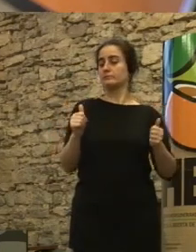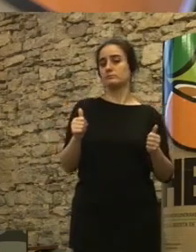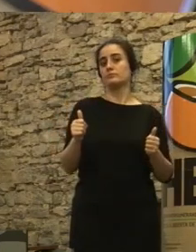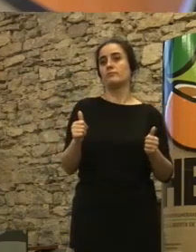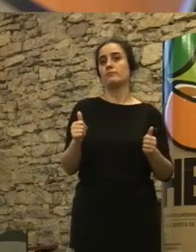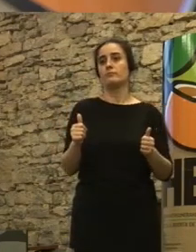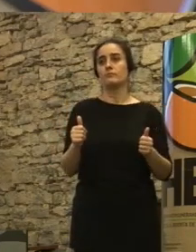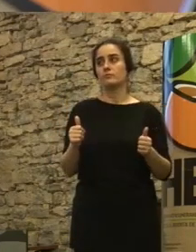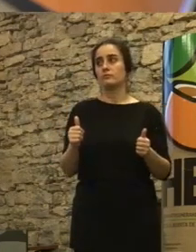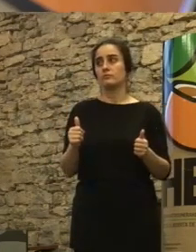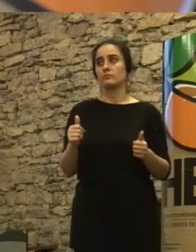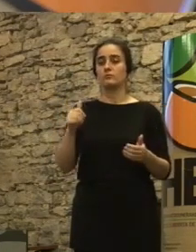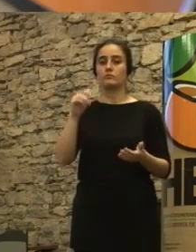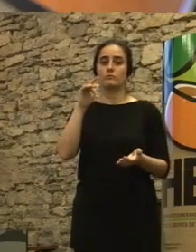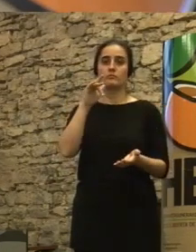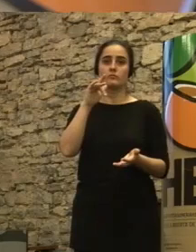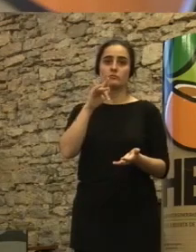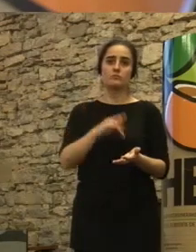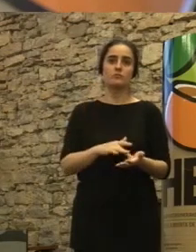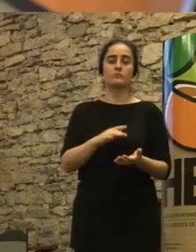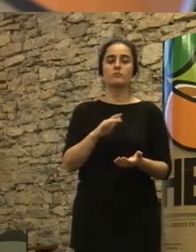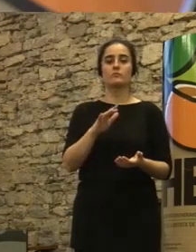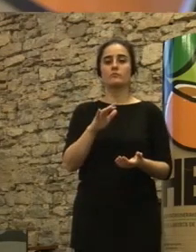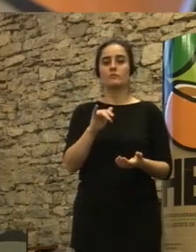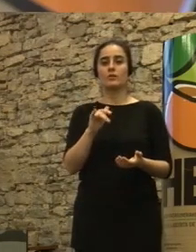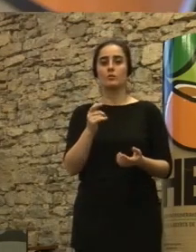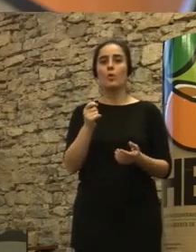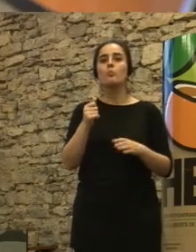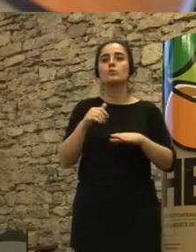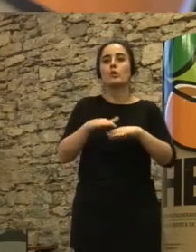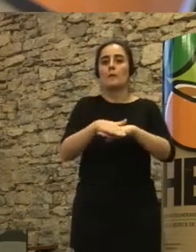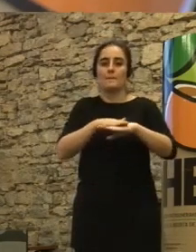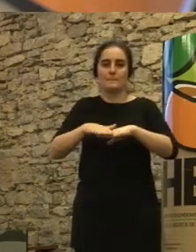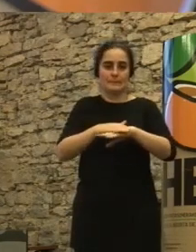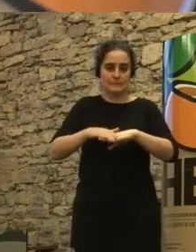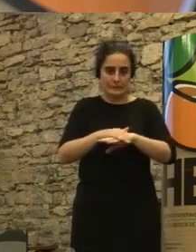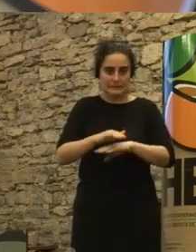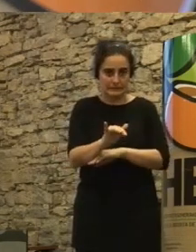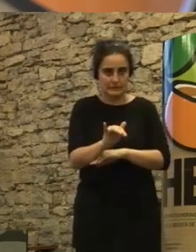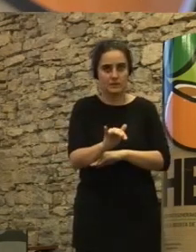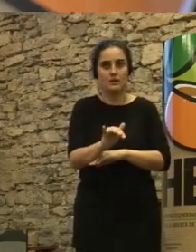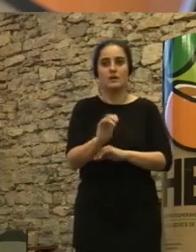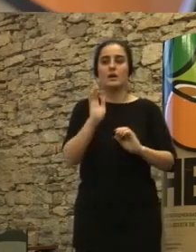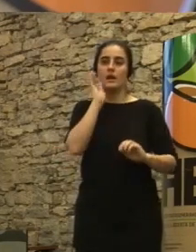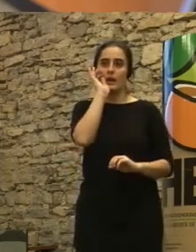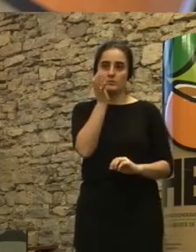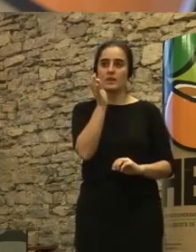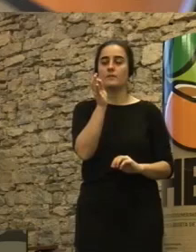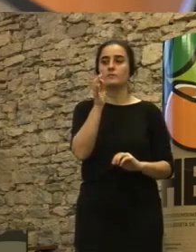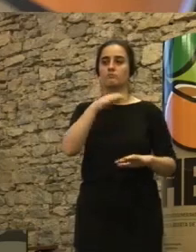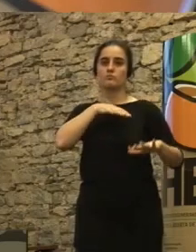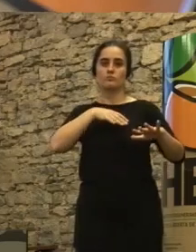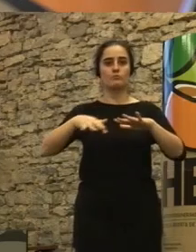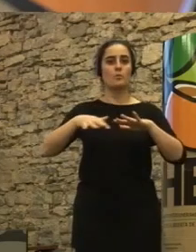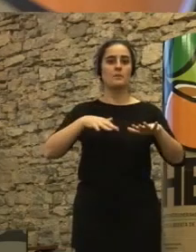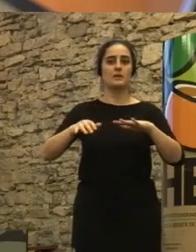había un poco de cuajo, como se dice. aunque empezó en teoría este